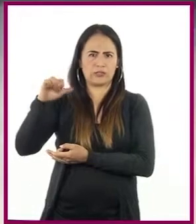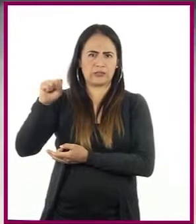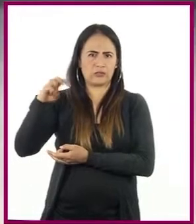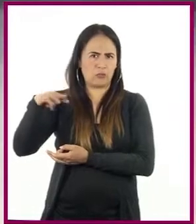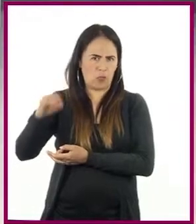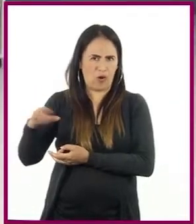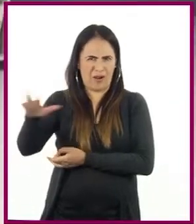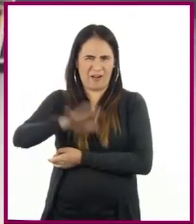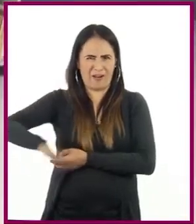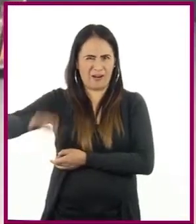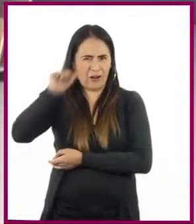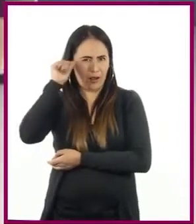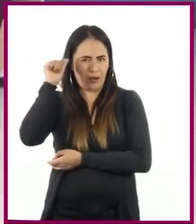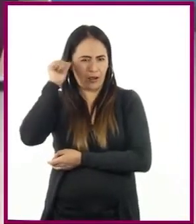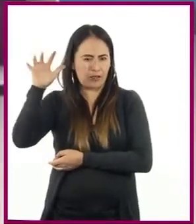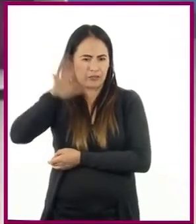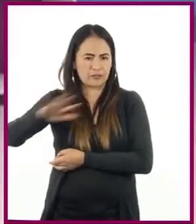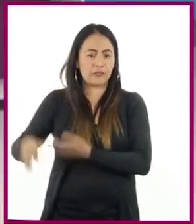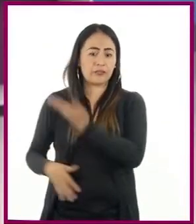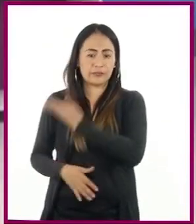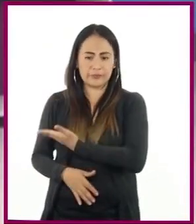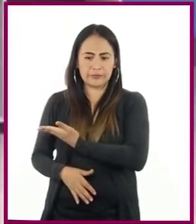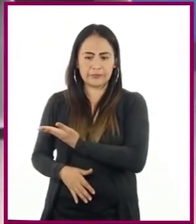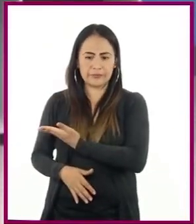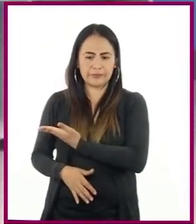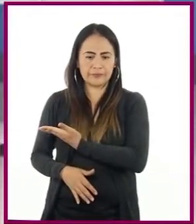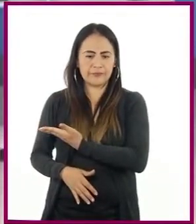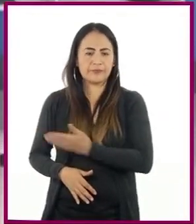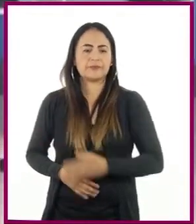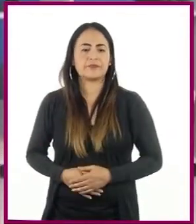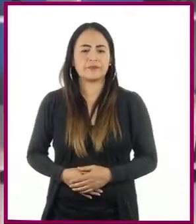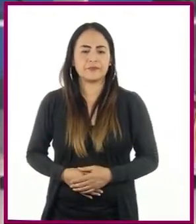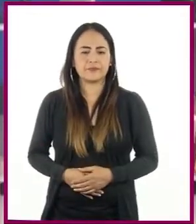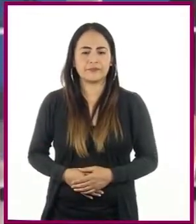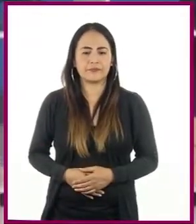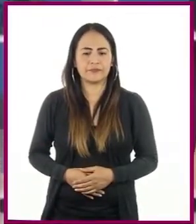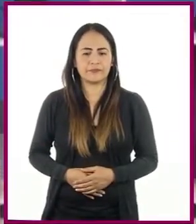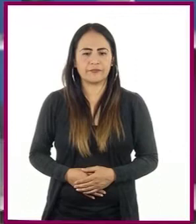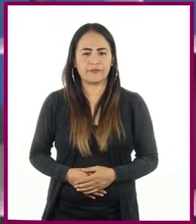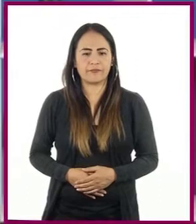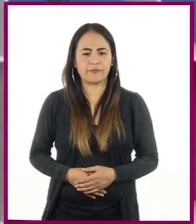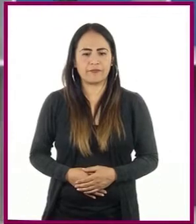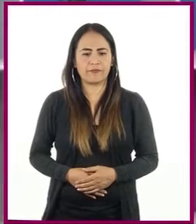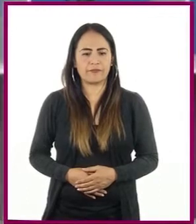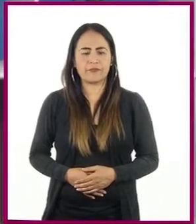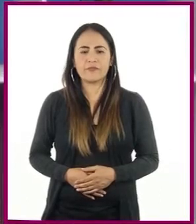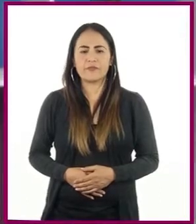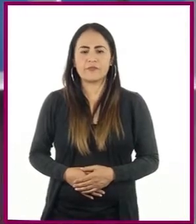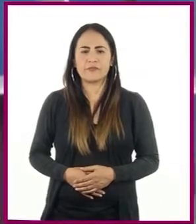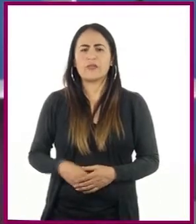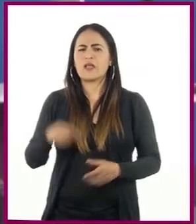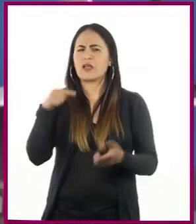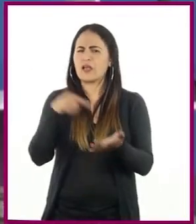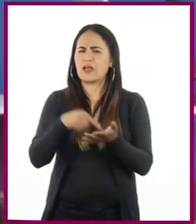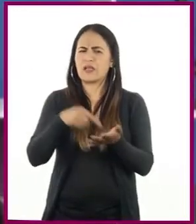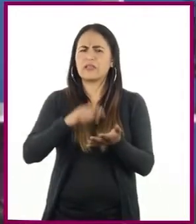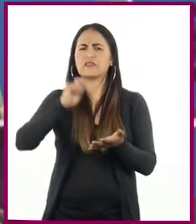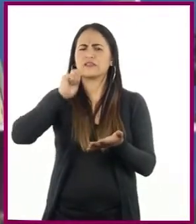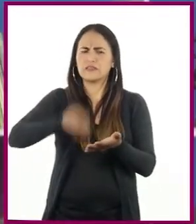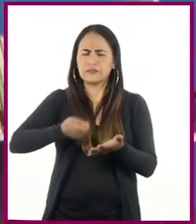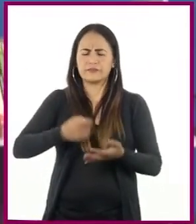Uno de estos es la autobiografía novelada del vietnamita Bao Ni, El dolor de la guerra, en la cual podemos